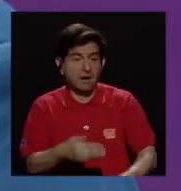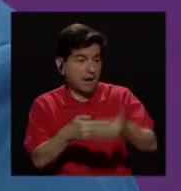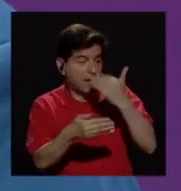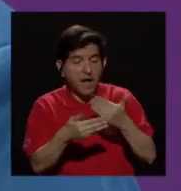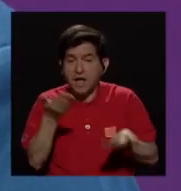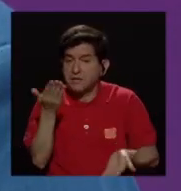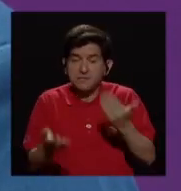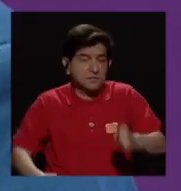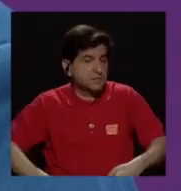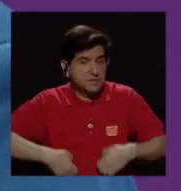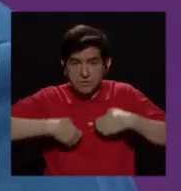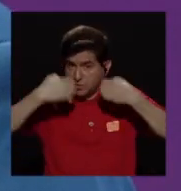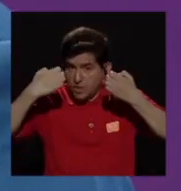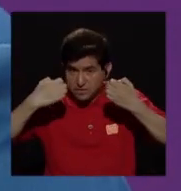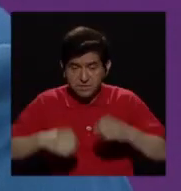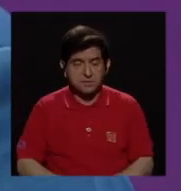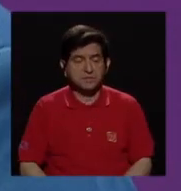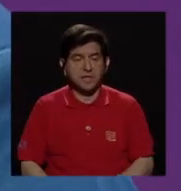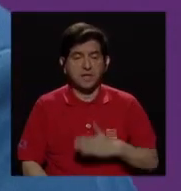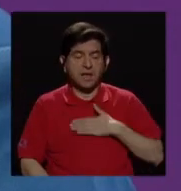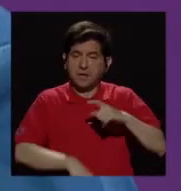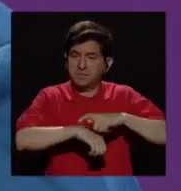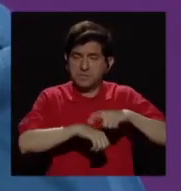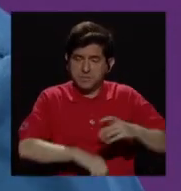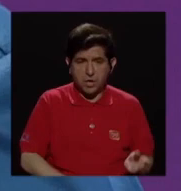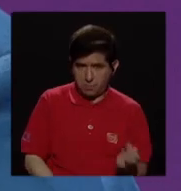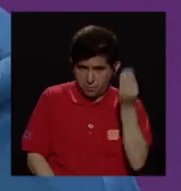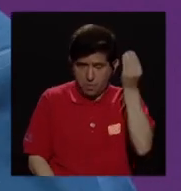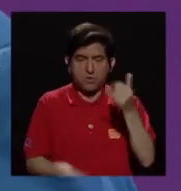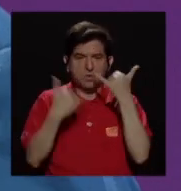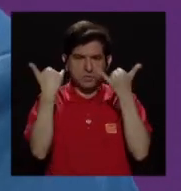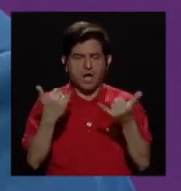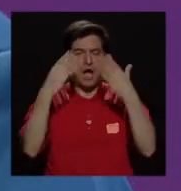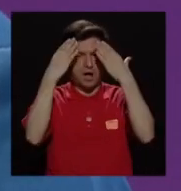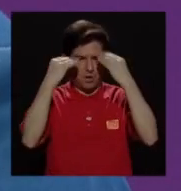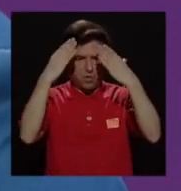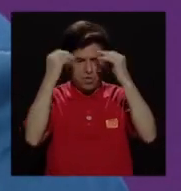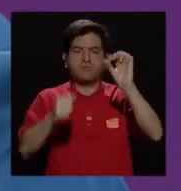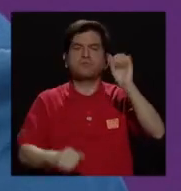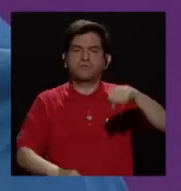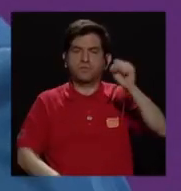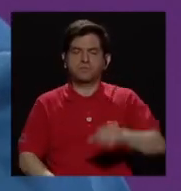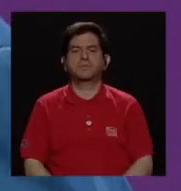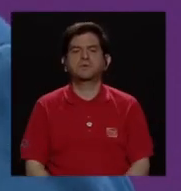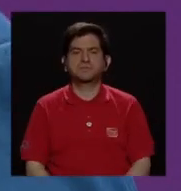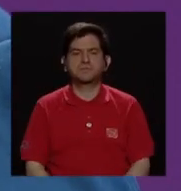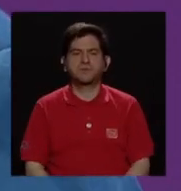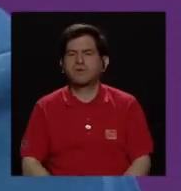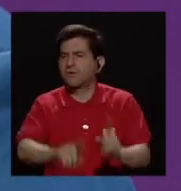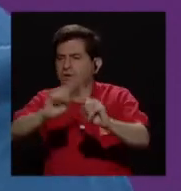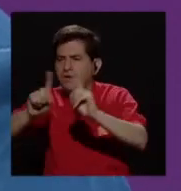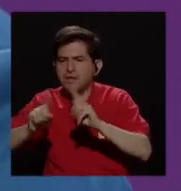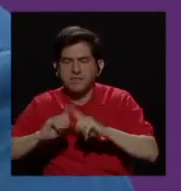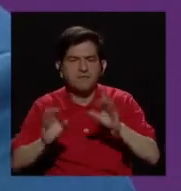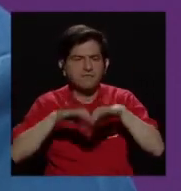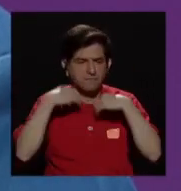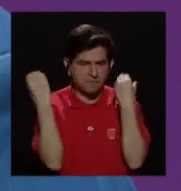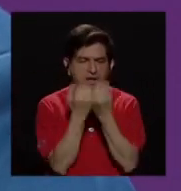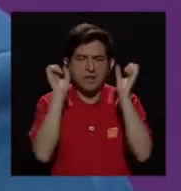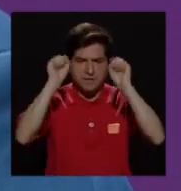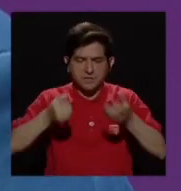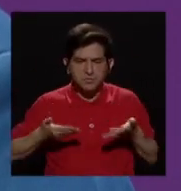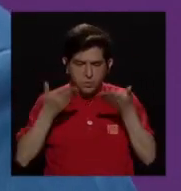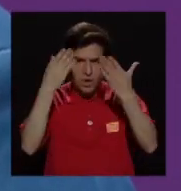vez en mis épocas de adolescencia. Ahora hay más información a la mano y muchas más organizaciones que pueden